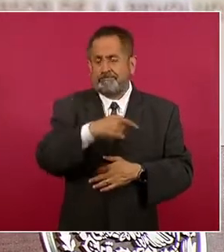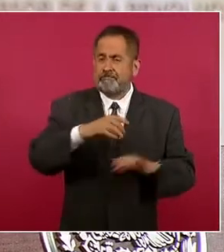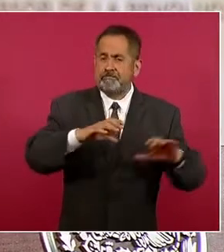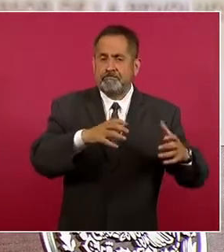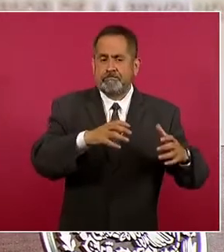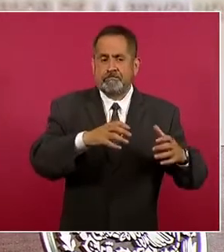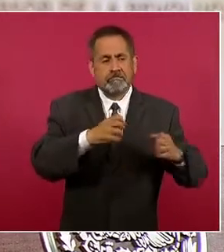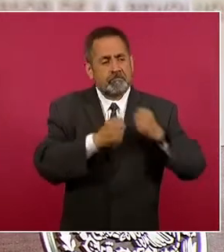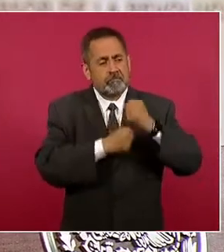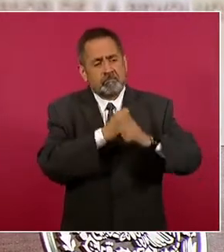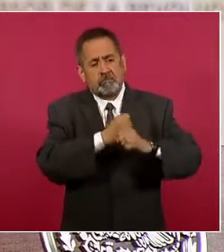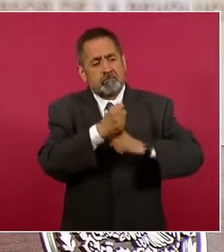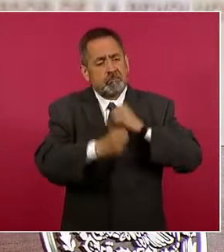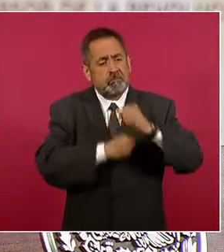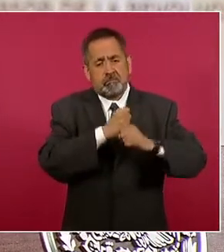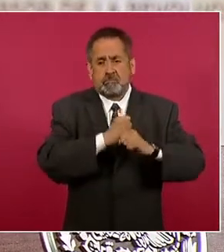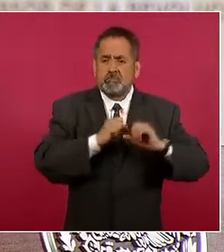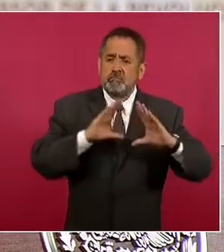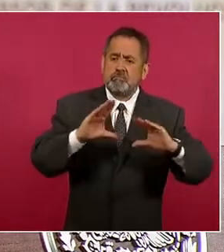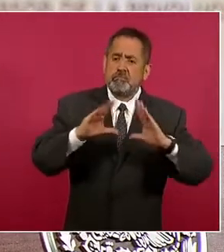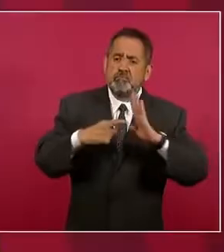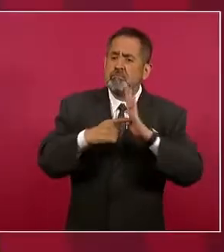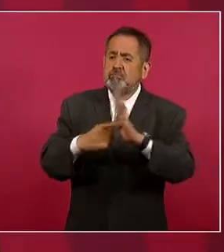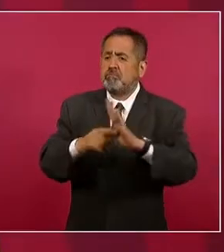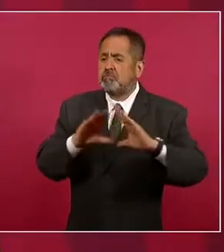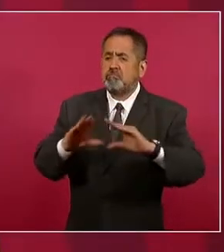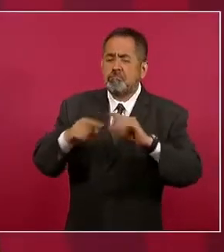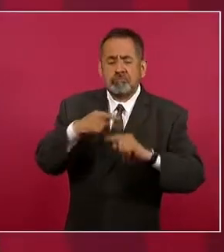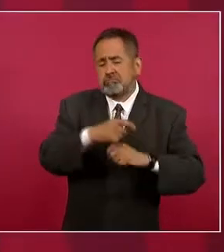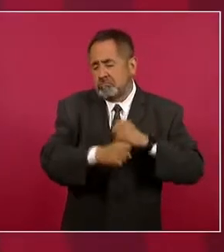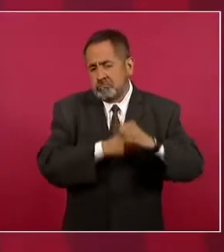imperante durante mucho tiempo. Creo que